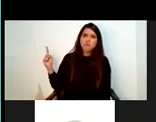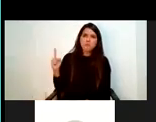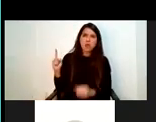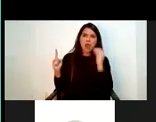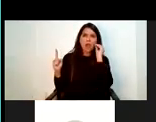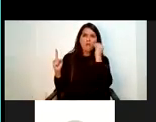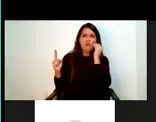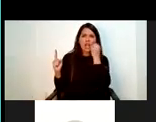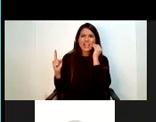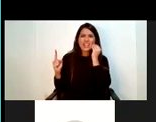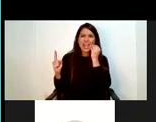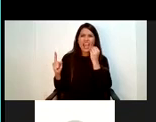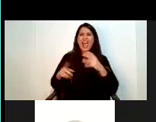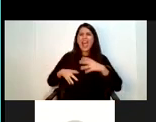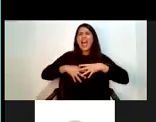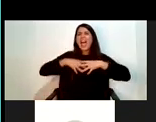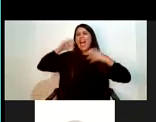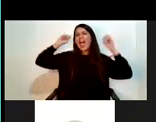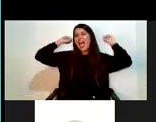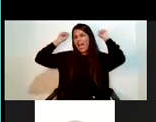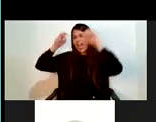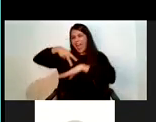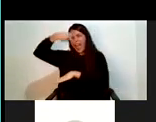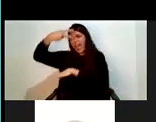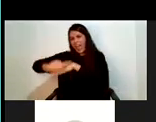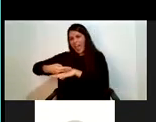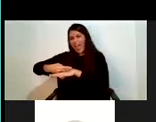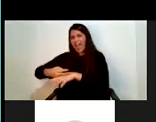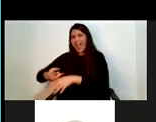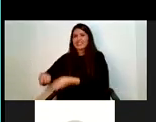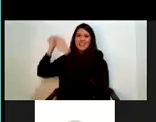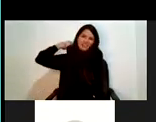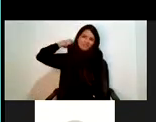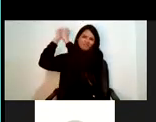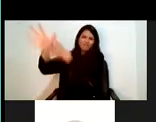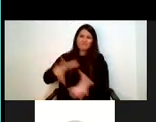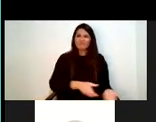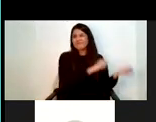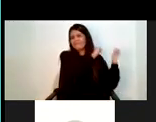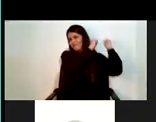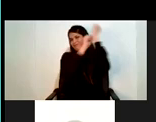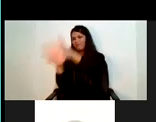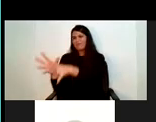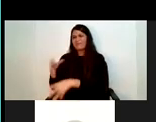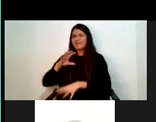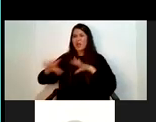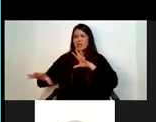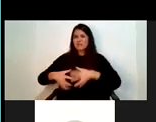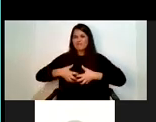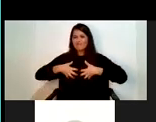nada el niño se tiraba al piso, empezaba a tirar la silla, empezaba a tirar los materiales,